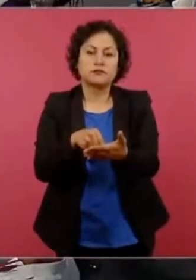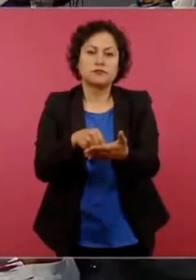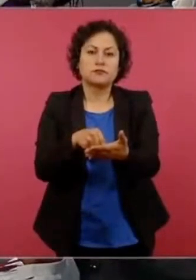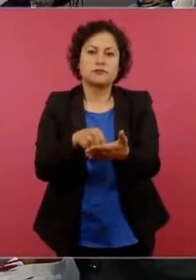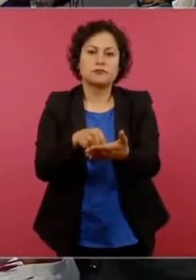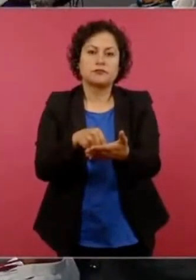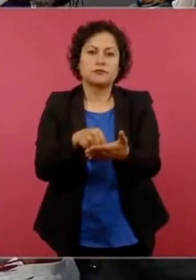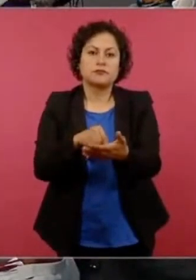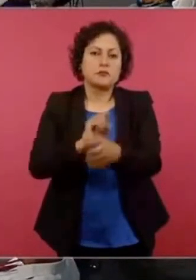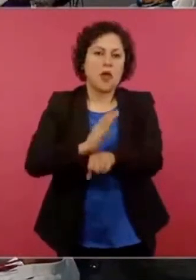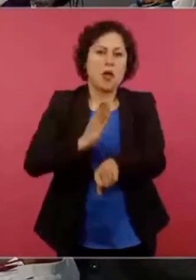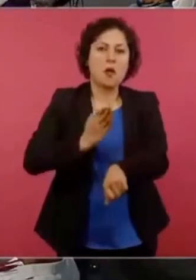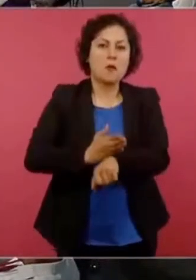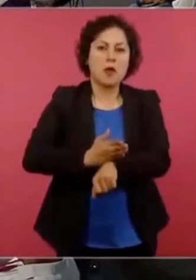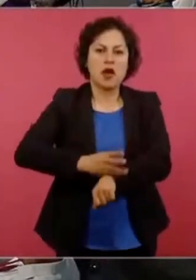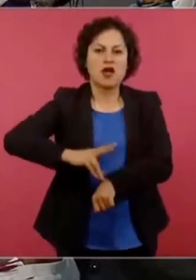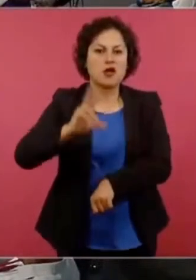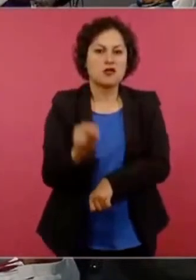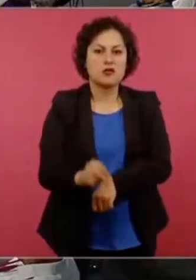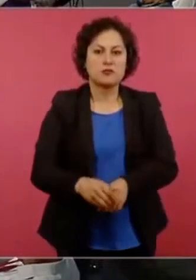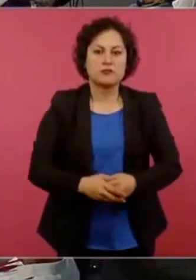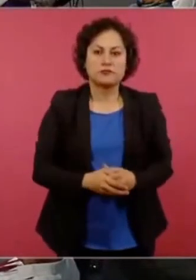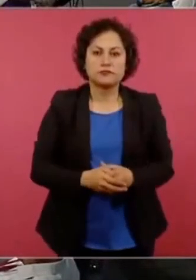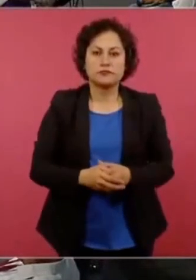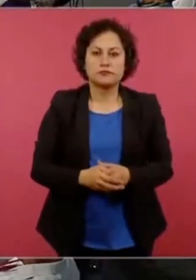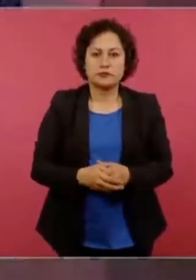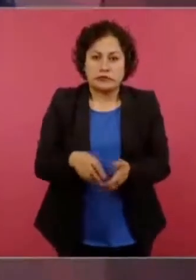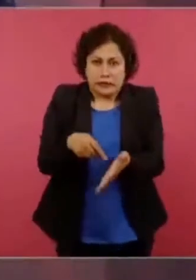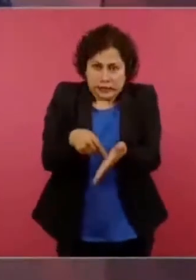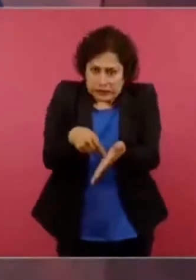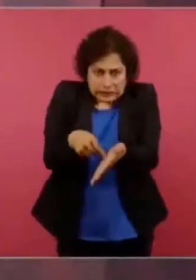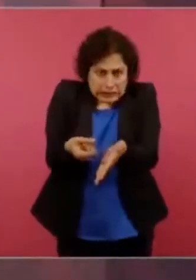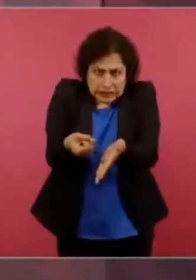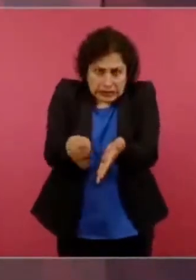de la acción penal por escrito,